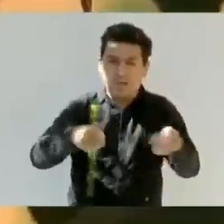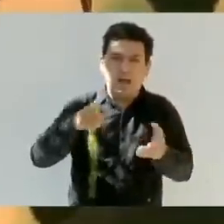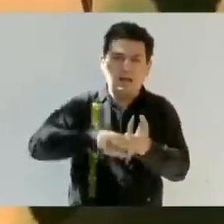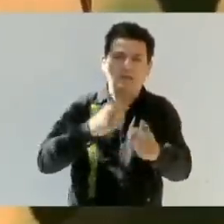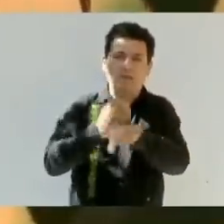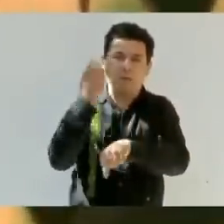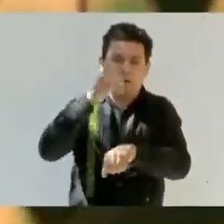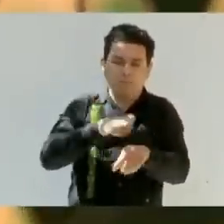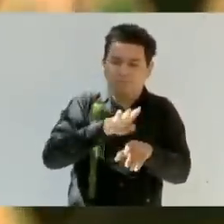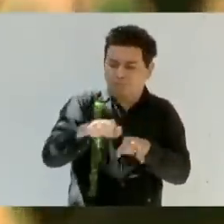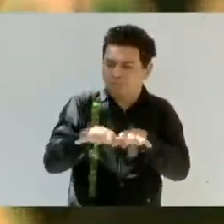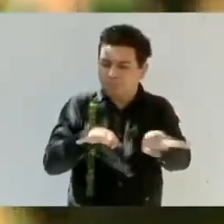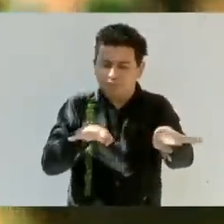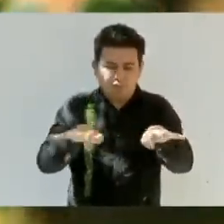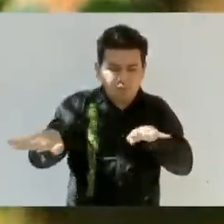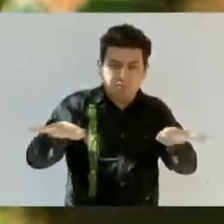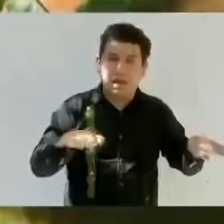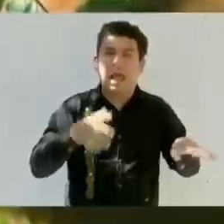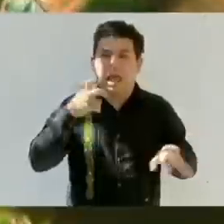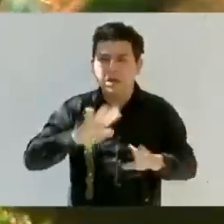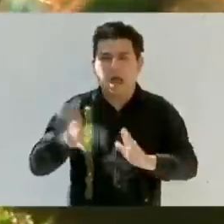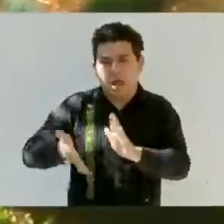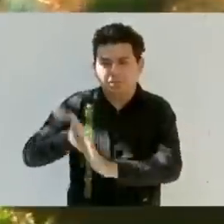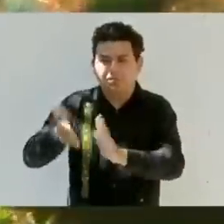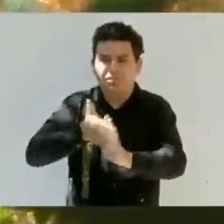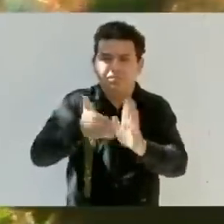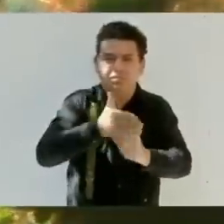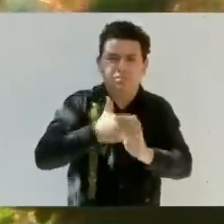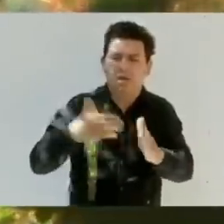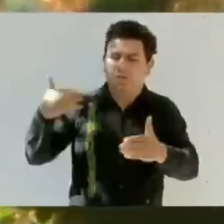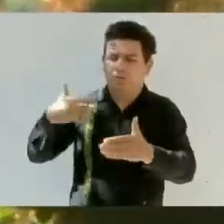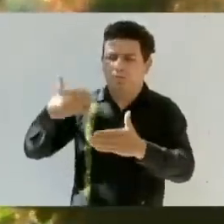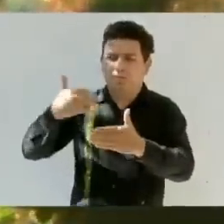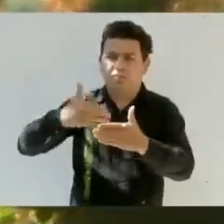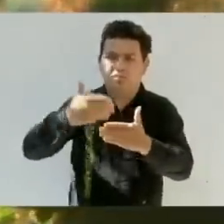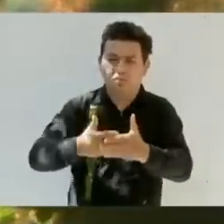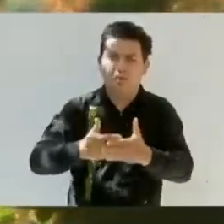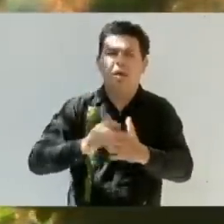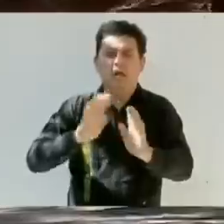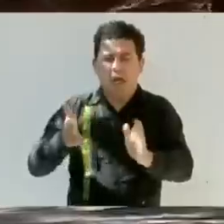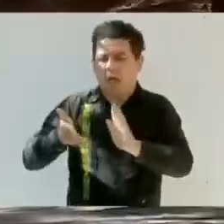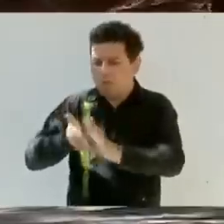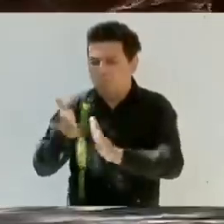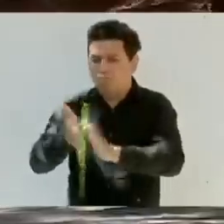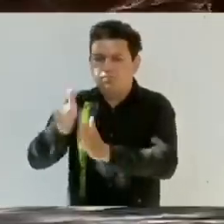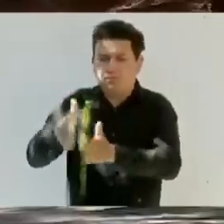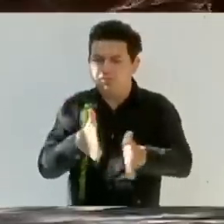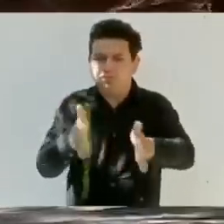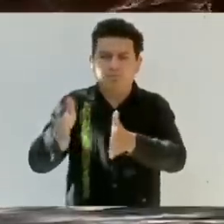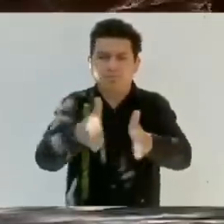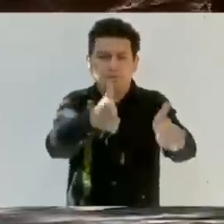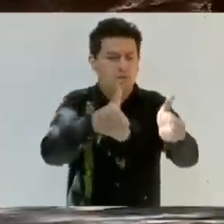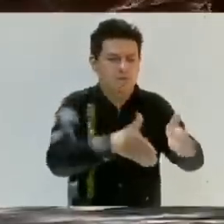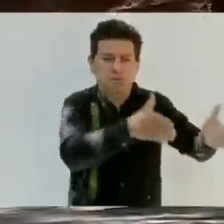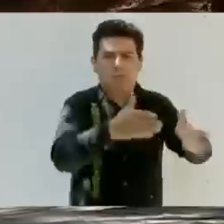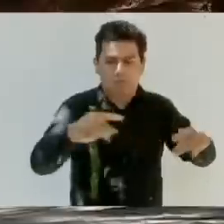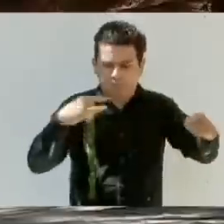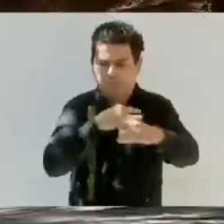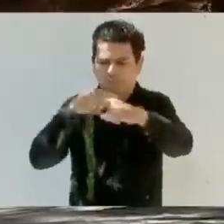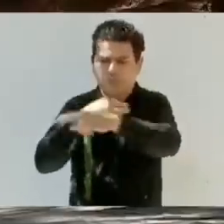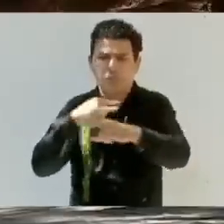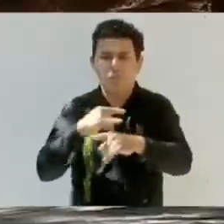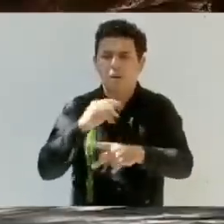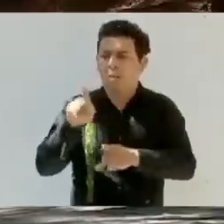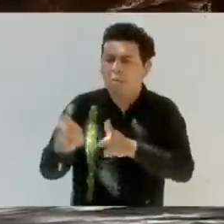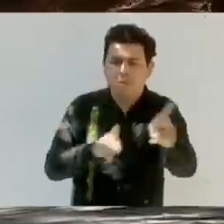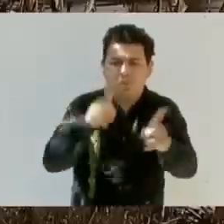Eso es lo que se ha hecho en 2 años de caminos para comunicar a los pueblos de